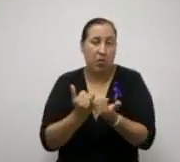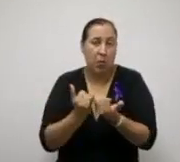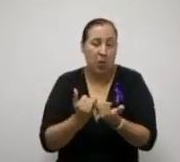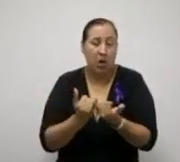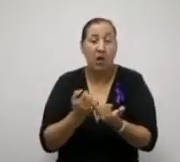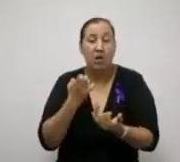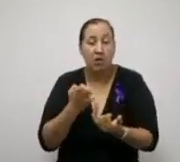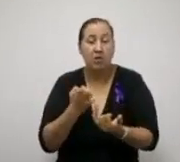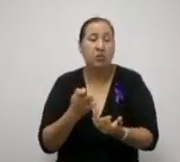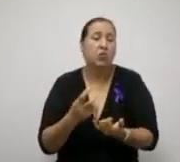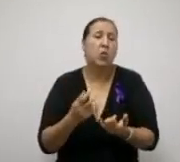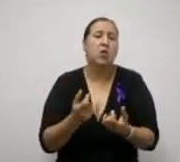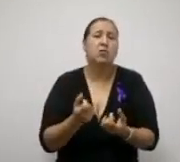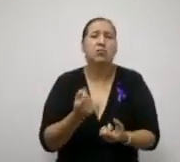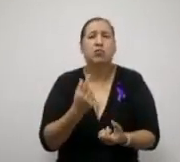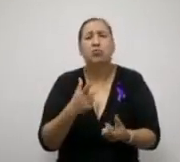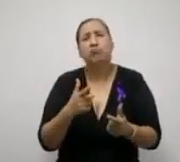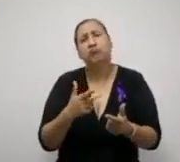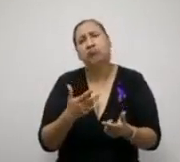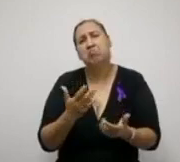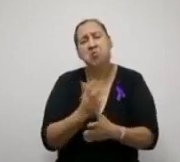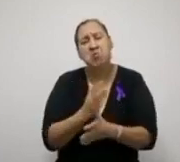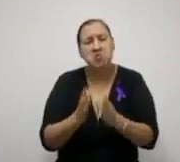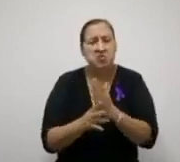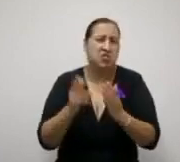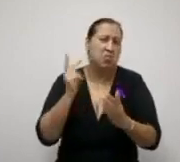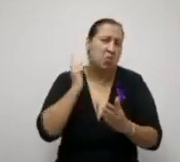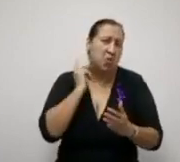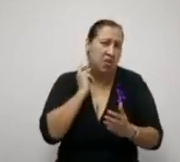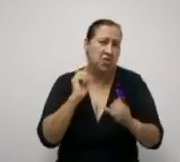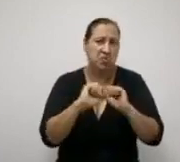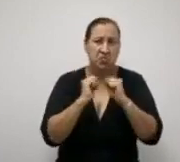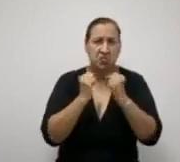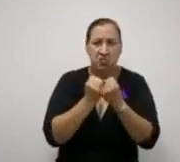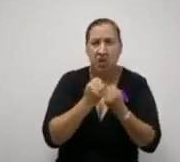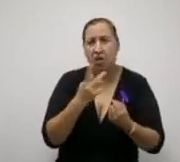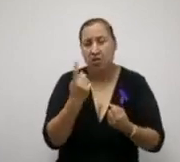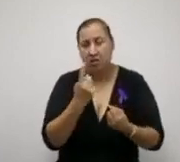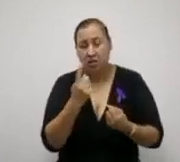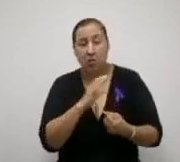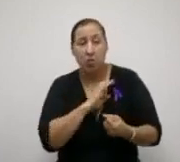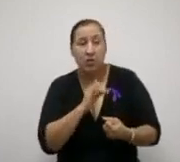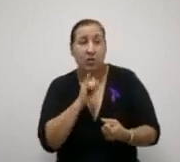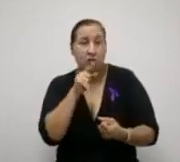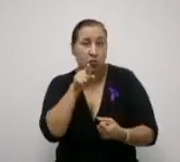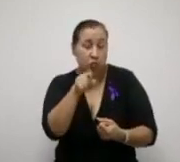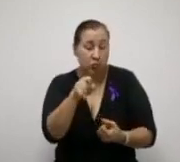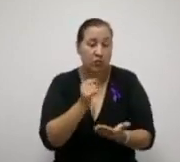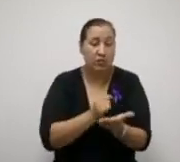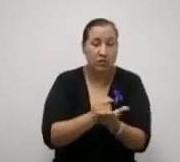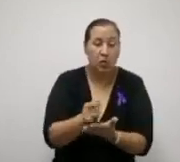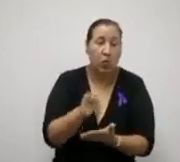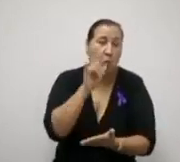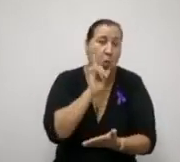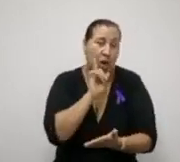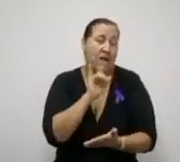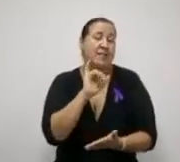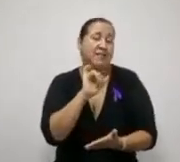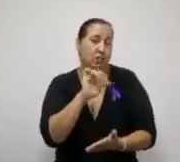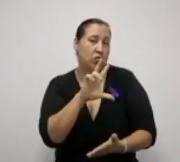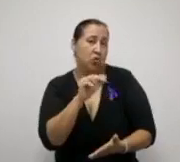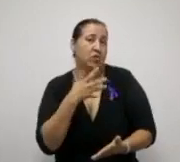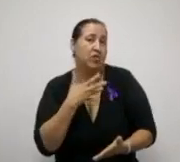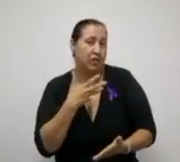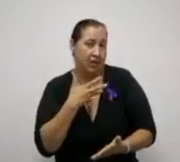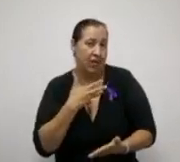sociales, políticos y económicos que permite a las usuarias tener el poder y a la autodeterminación sobre su trayectoria reproductiva.